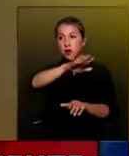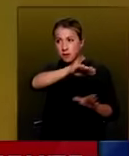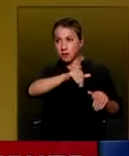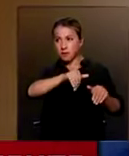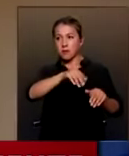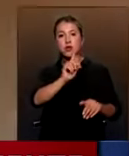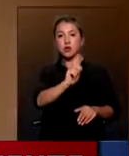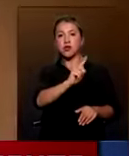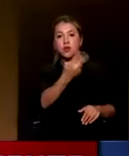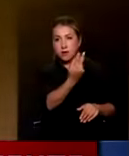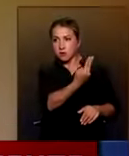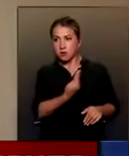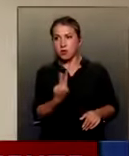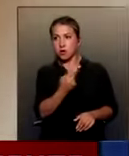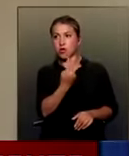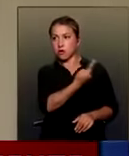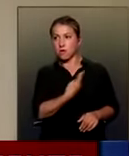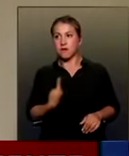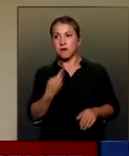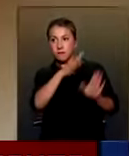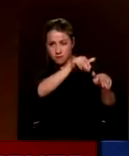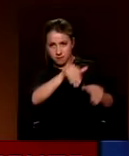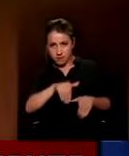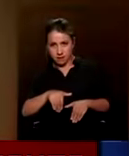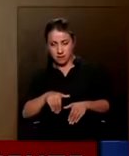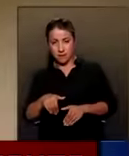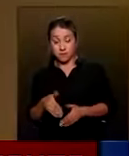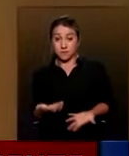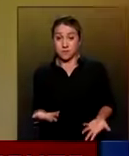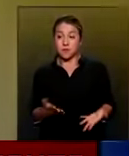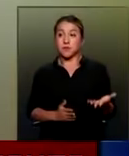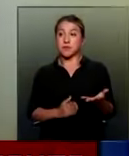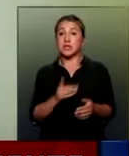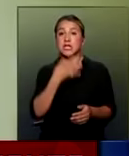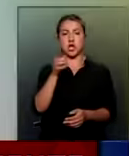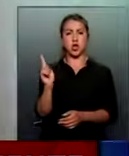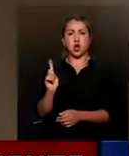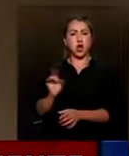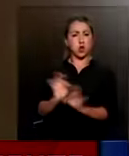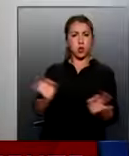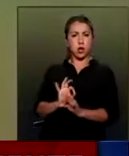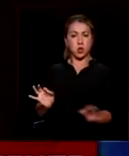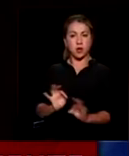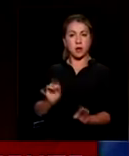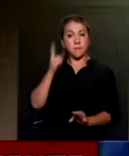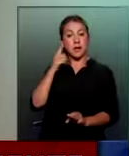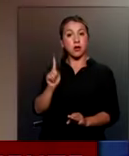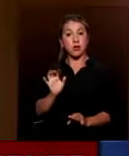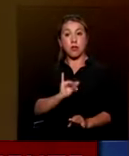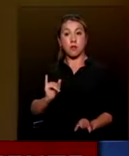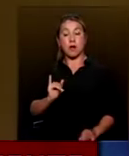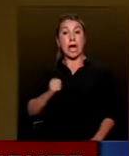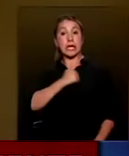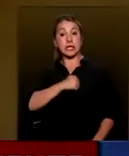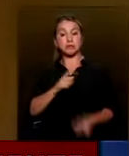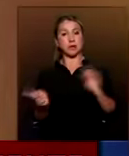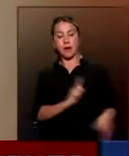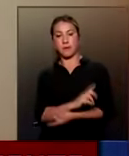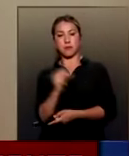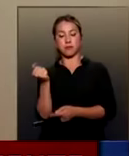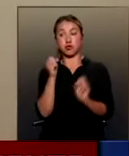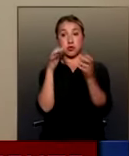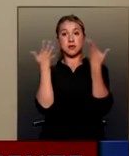ven. Venga para acá conmigo. No, venga, venga, venga, venga. La mujer inicialmente negaba la imputación, pero luego su actitud cambió de